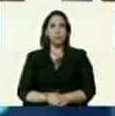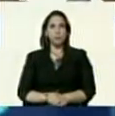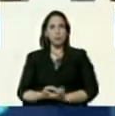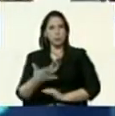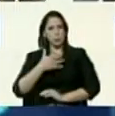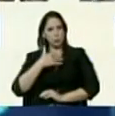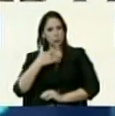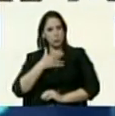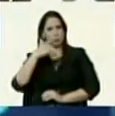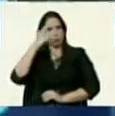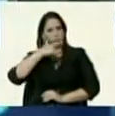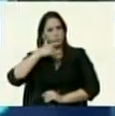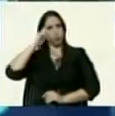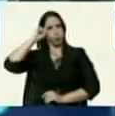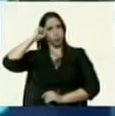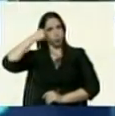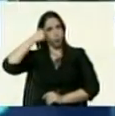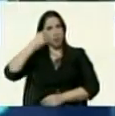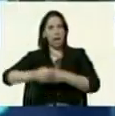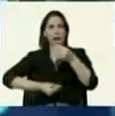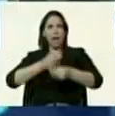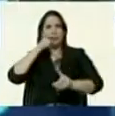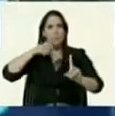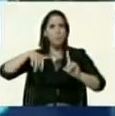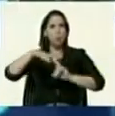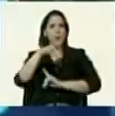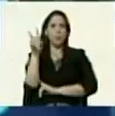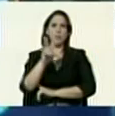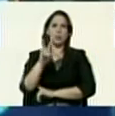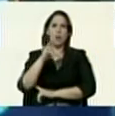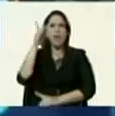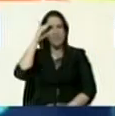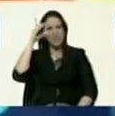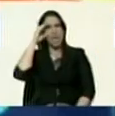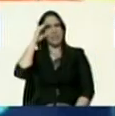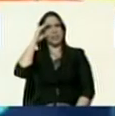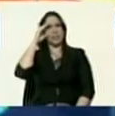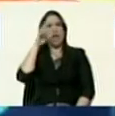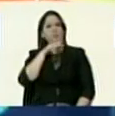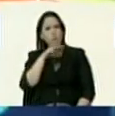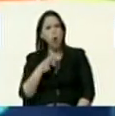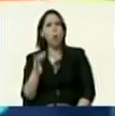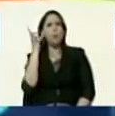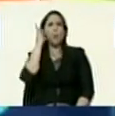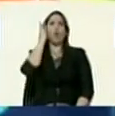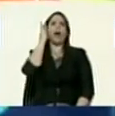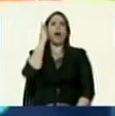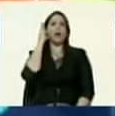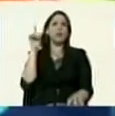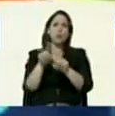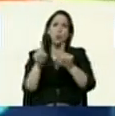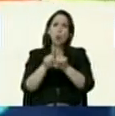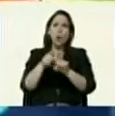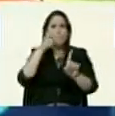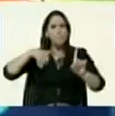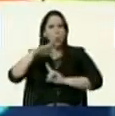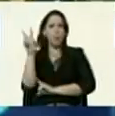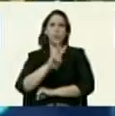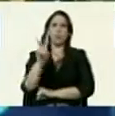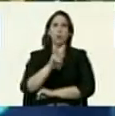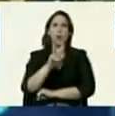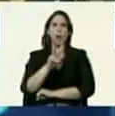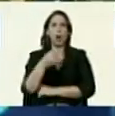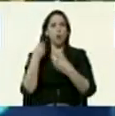sinceras reflexiones que se hace el pueblo de Venezuela. Delcy habló como una mujer del pueblo de Venezuela, como una mujer